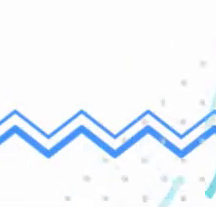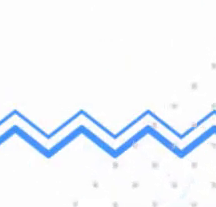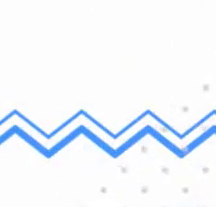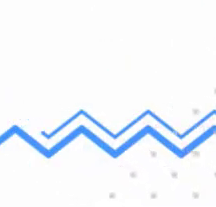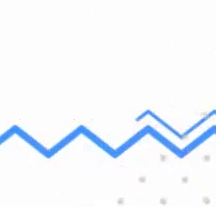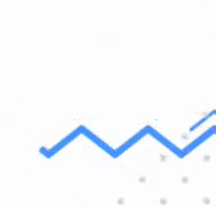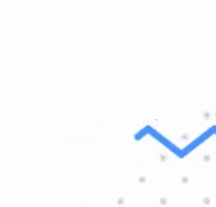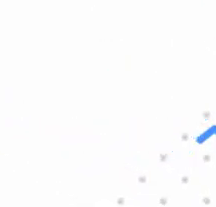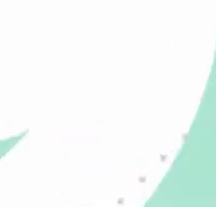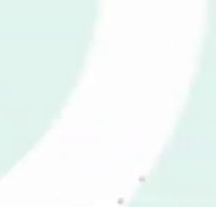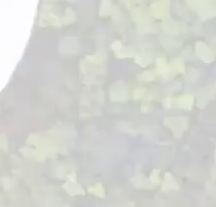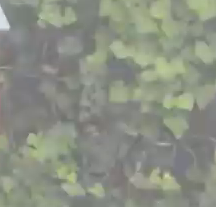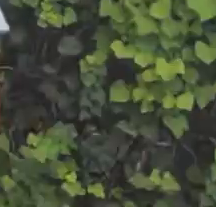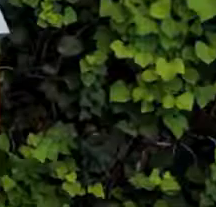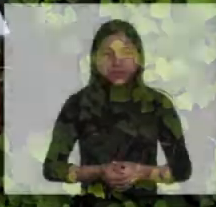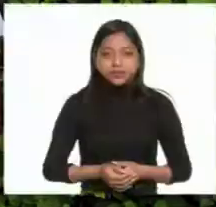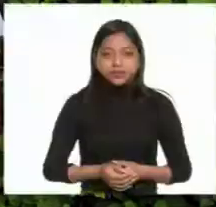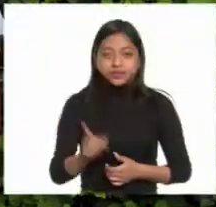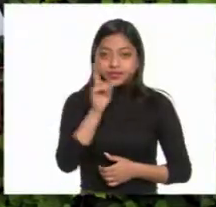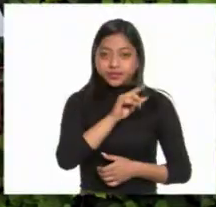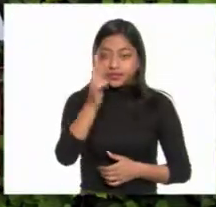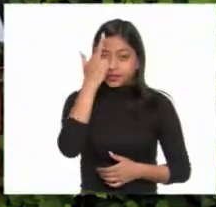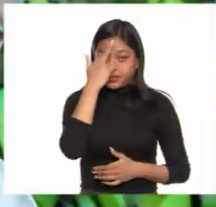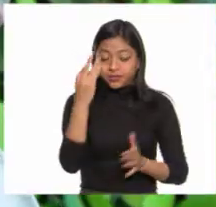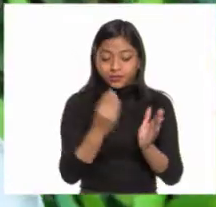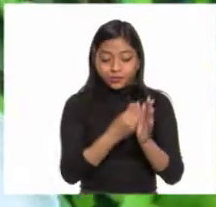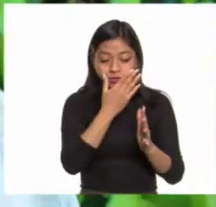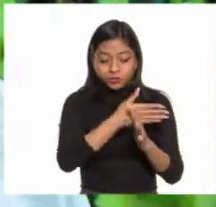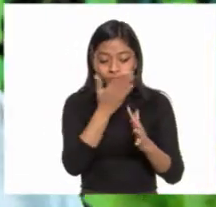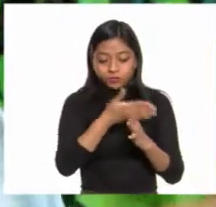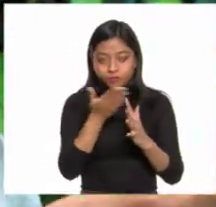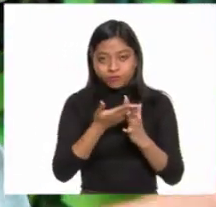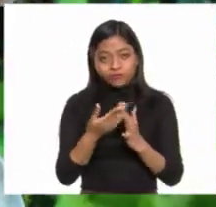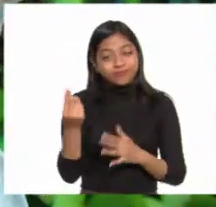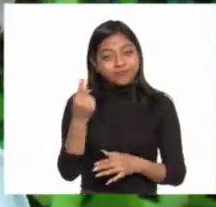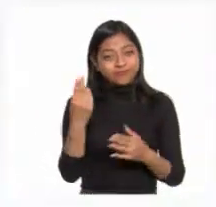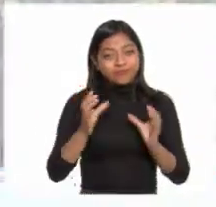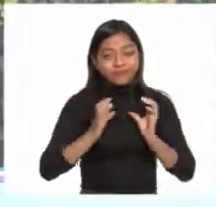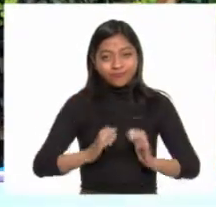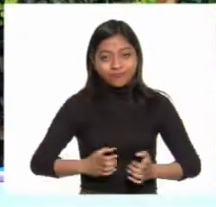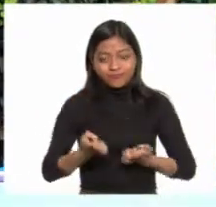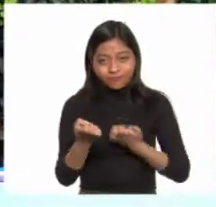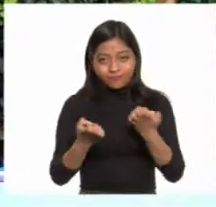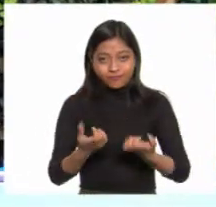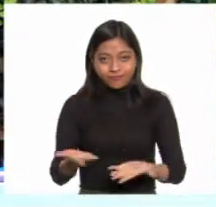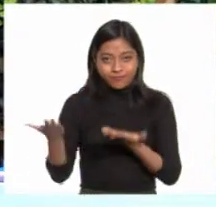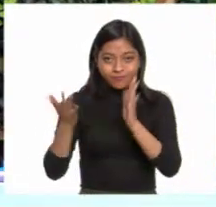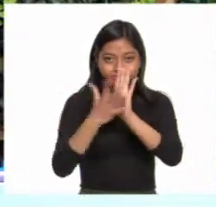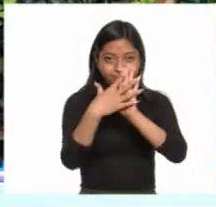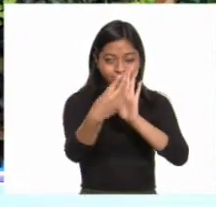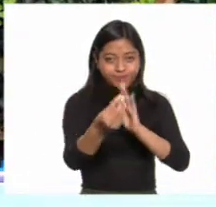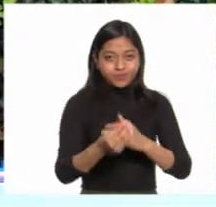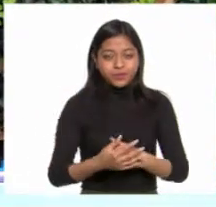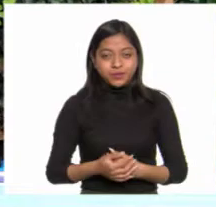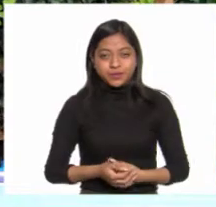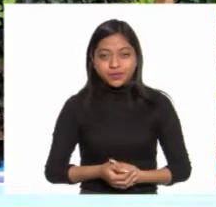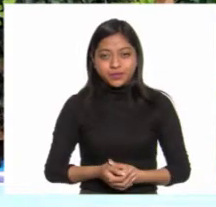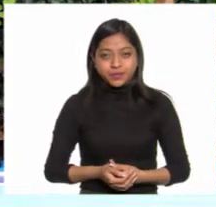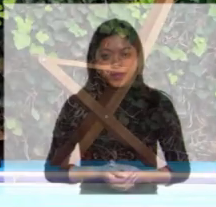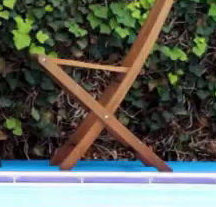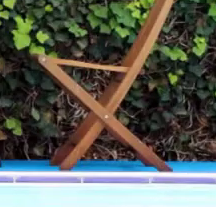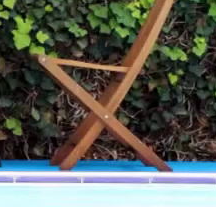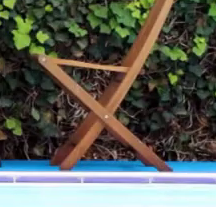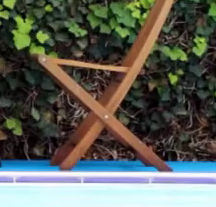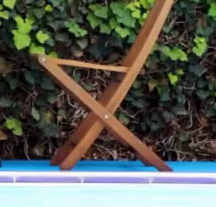Recuerda, entre clase y clase, activa tu cuerpo. ¿Qué vamos a hacer ahora? Vamos a hacer unos fondos, un